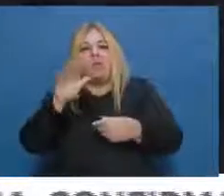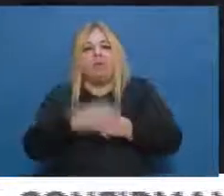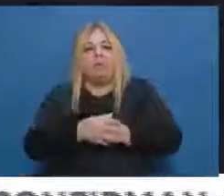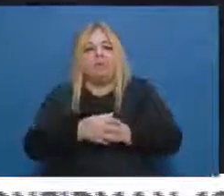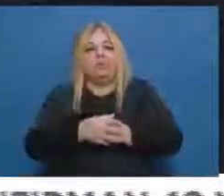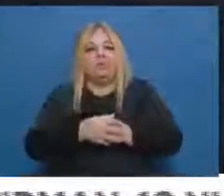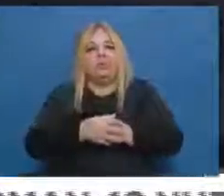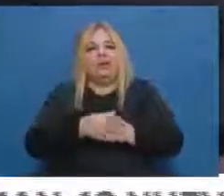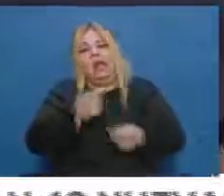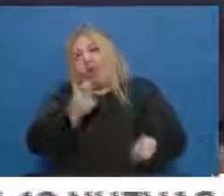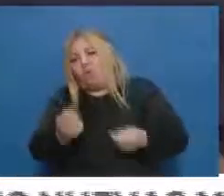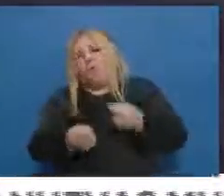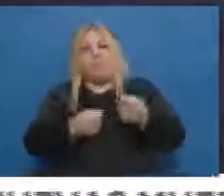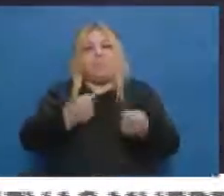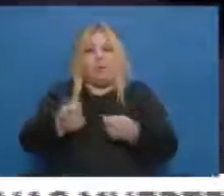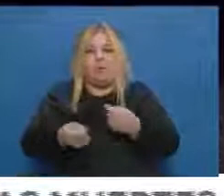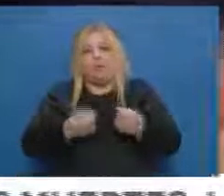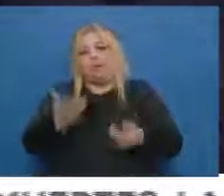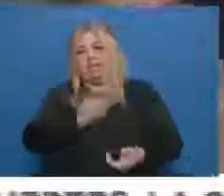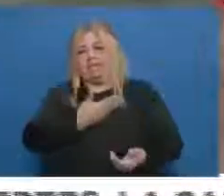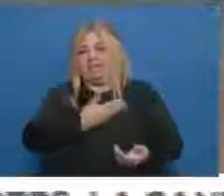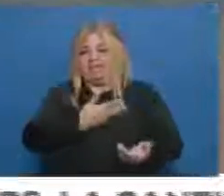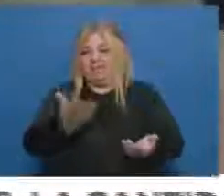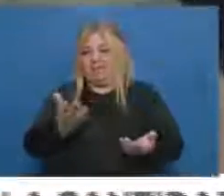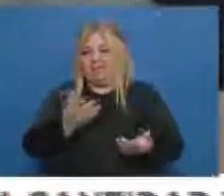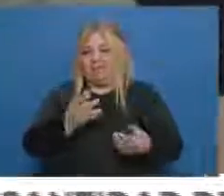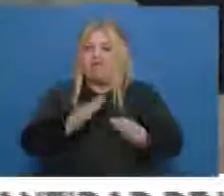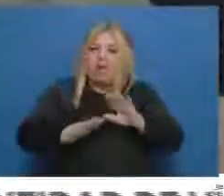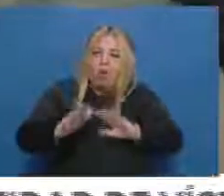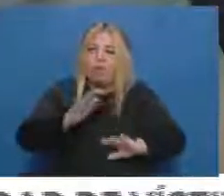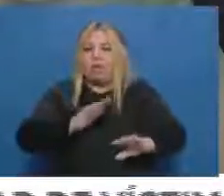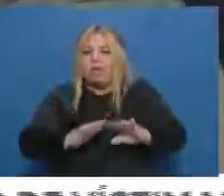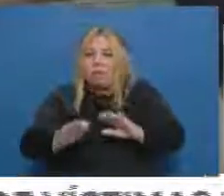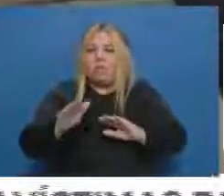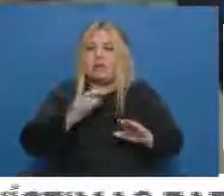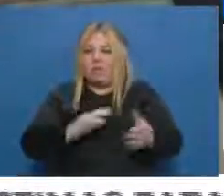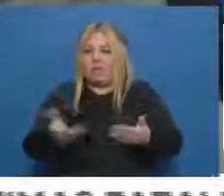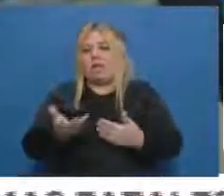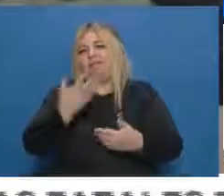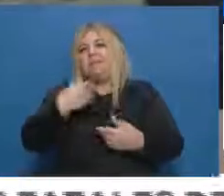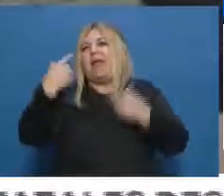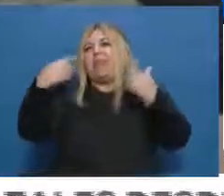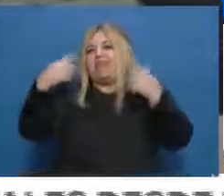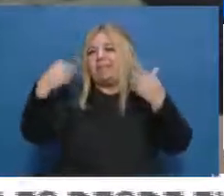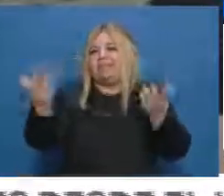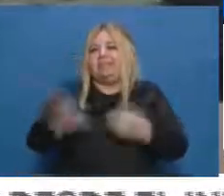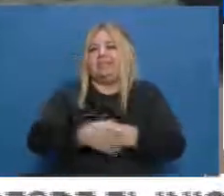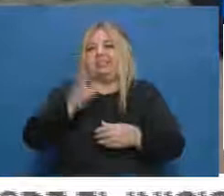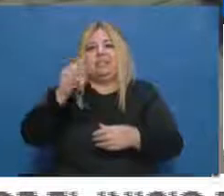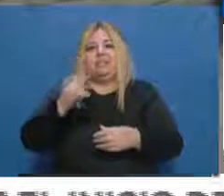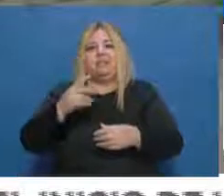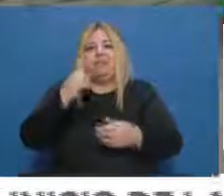me gusta la cumbia, vamos a marcarla. ¿Como santafesino? Sí, para divertirse, buena onda y empezar el día